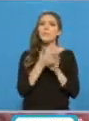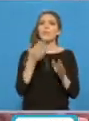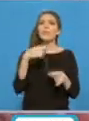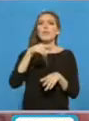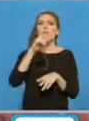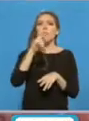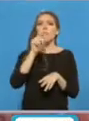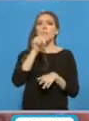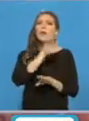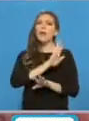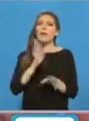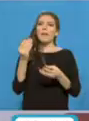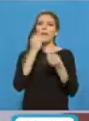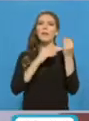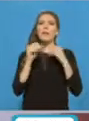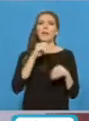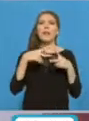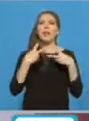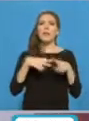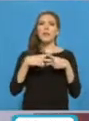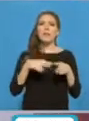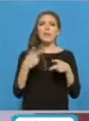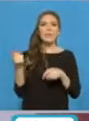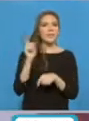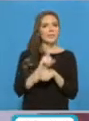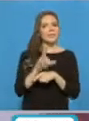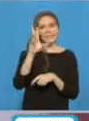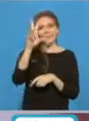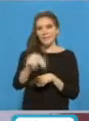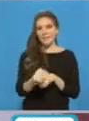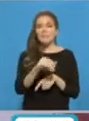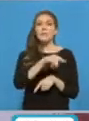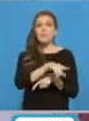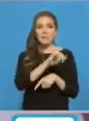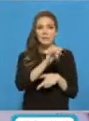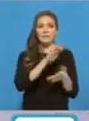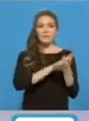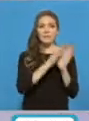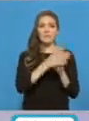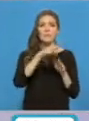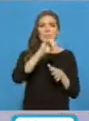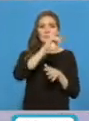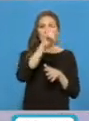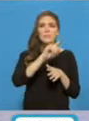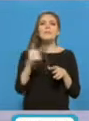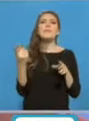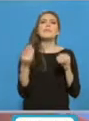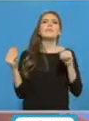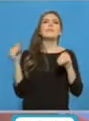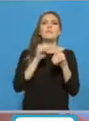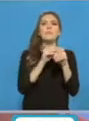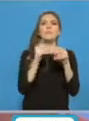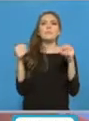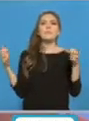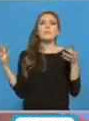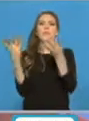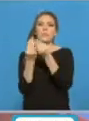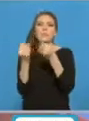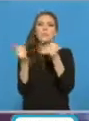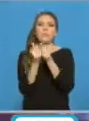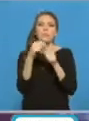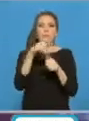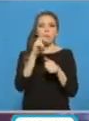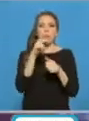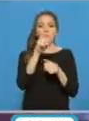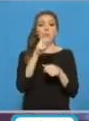ensalada del día. Claro. O sea, no, ¿verdad? Ok. Es decir, es una tortilla de maíz que está adicionada con nopal. O sea, no es